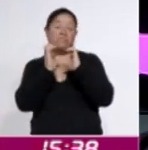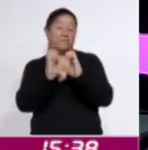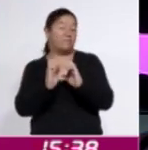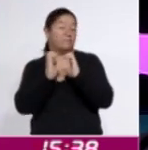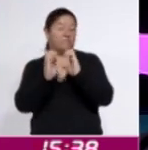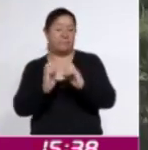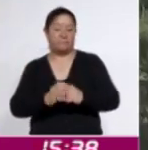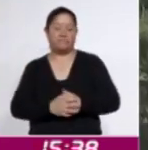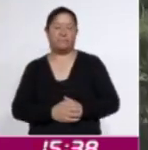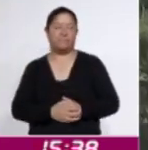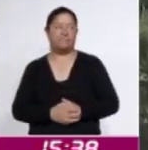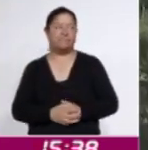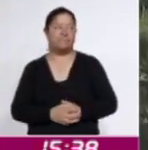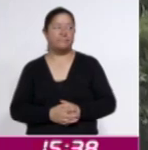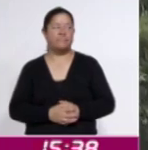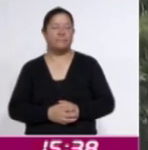preventivas.